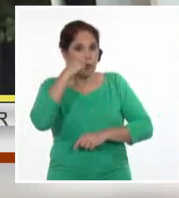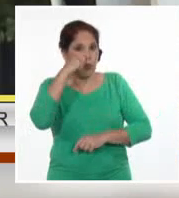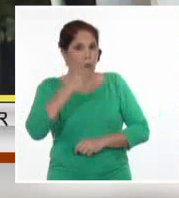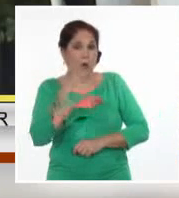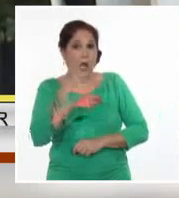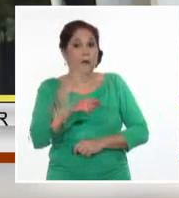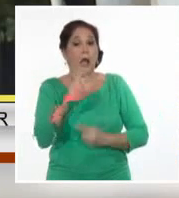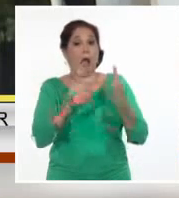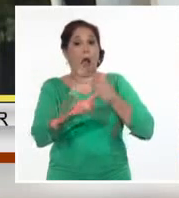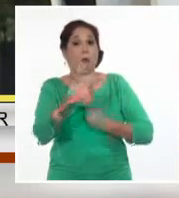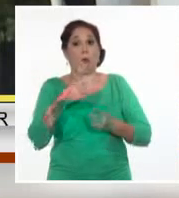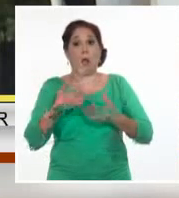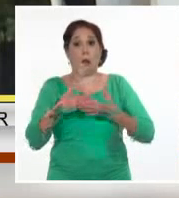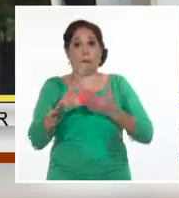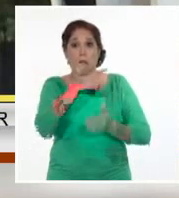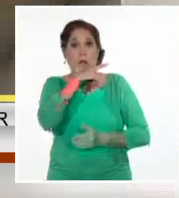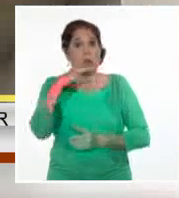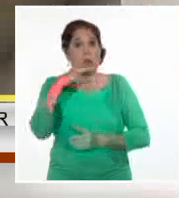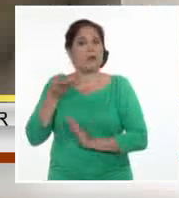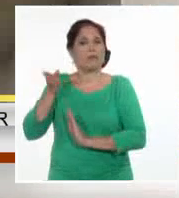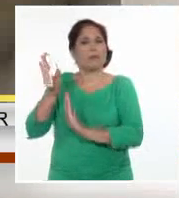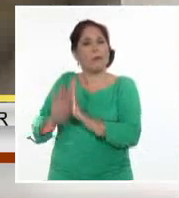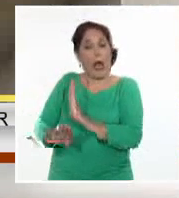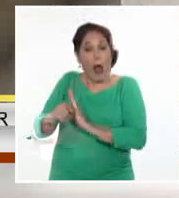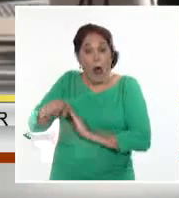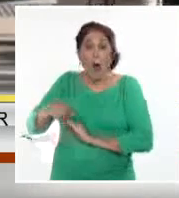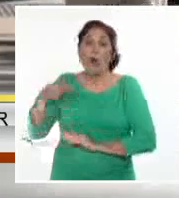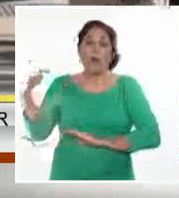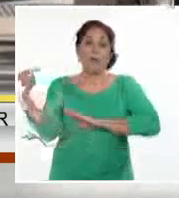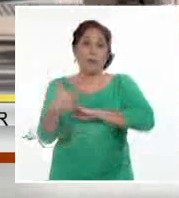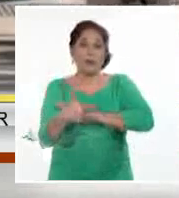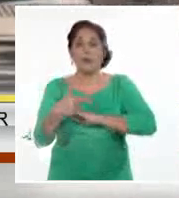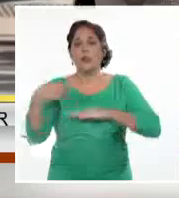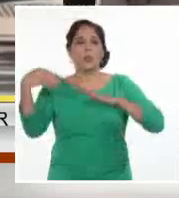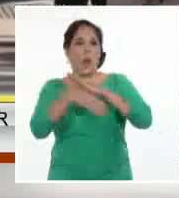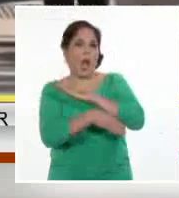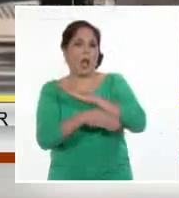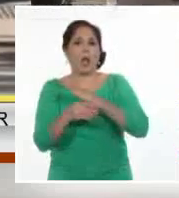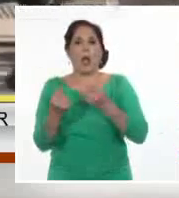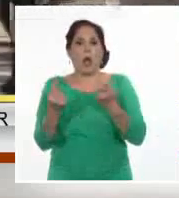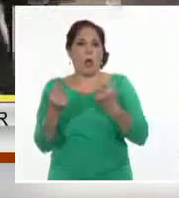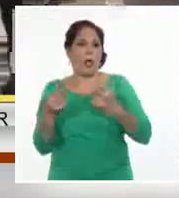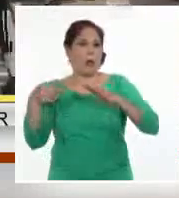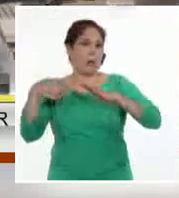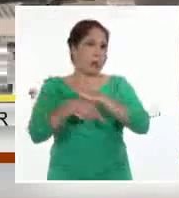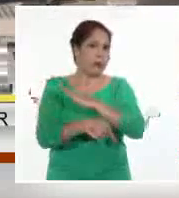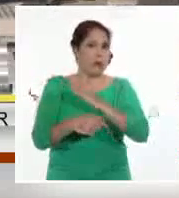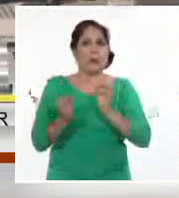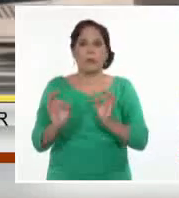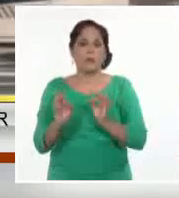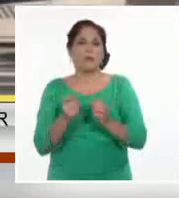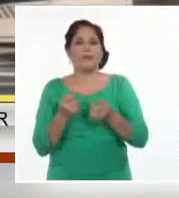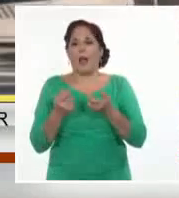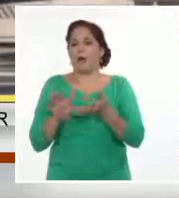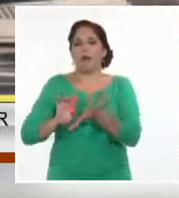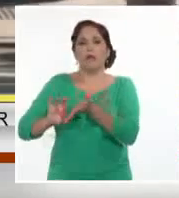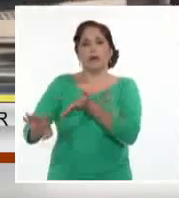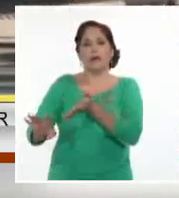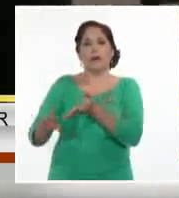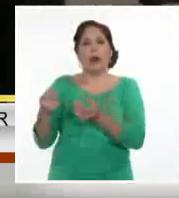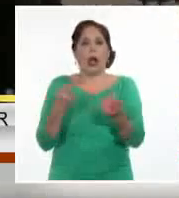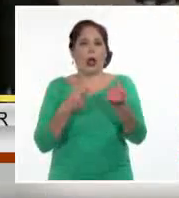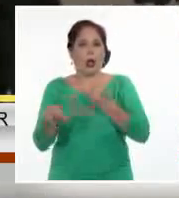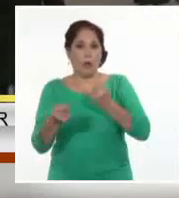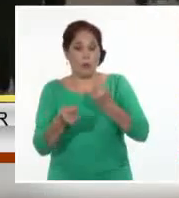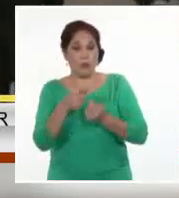logró beneficiarse de la salida de empresas occidentales, incluso dictando las condiciones para que retiren sus negocios del país. Moscú